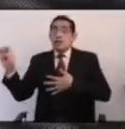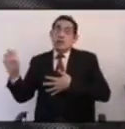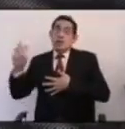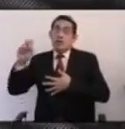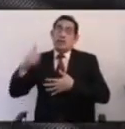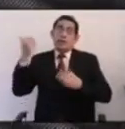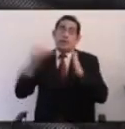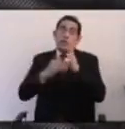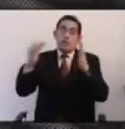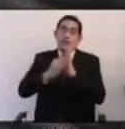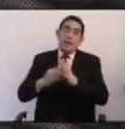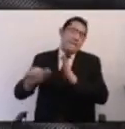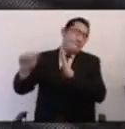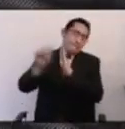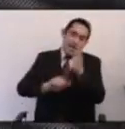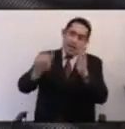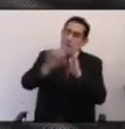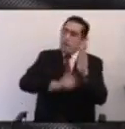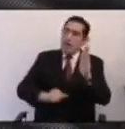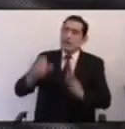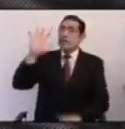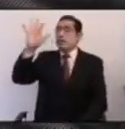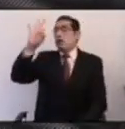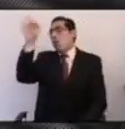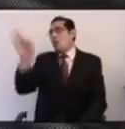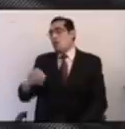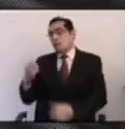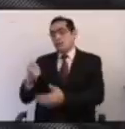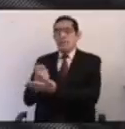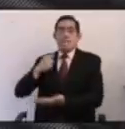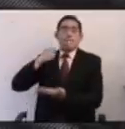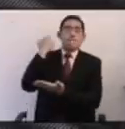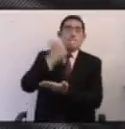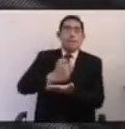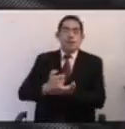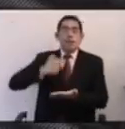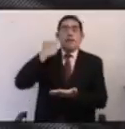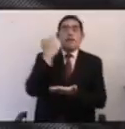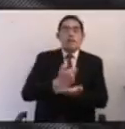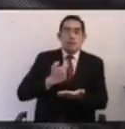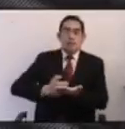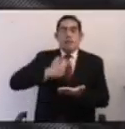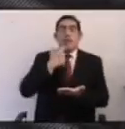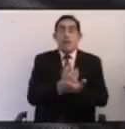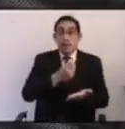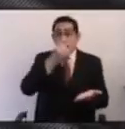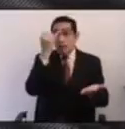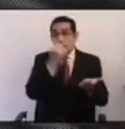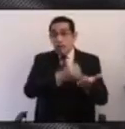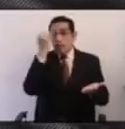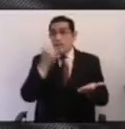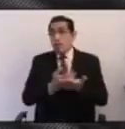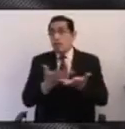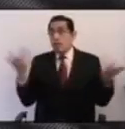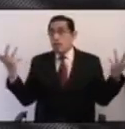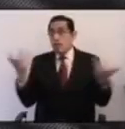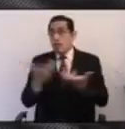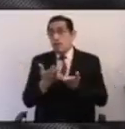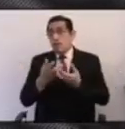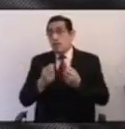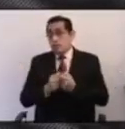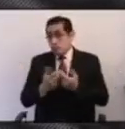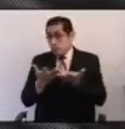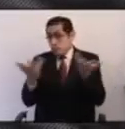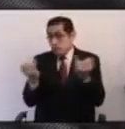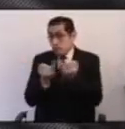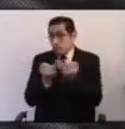a mes el 5% de los ingresos totales que vienen de este fideicomiso que les decía, no sujetos a disponibilidad de flujo y